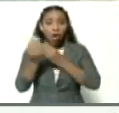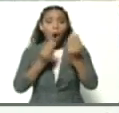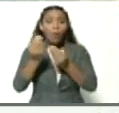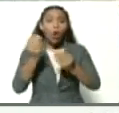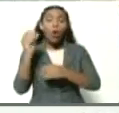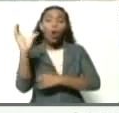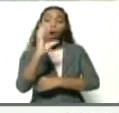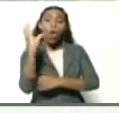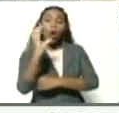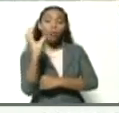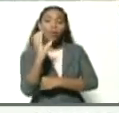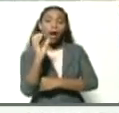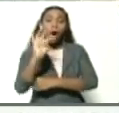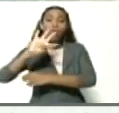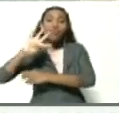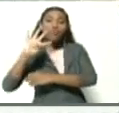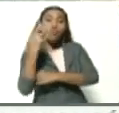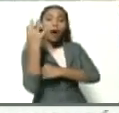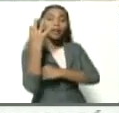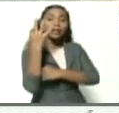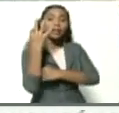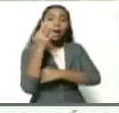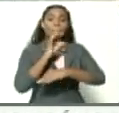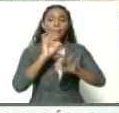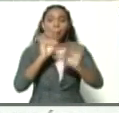tiene una cuarta ola, Colombia.